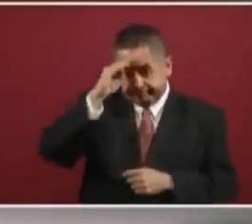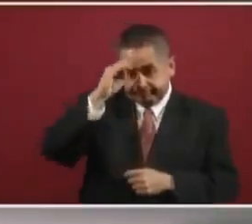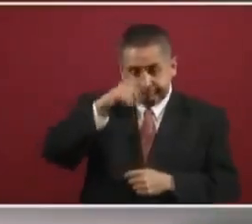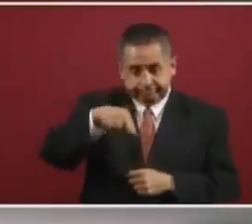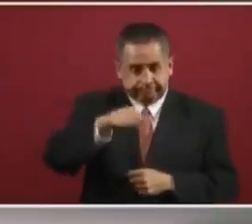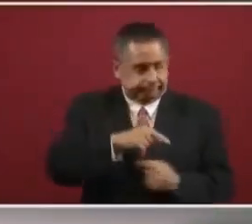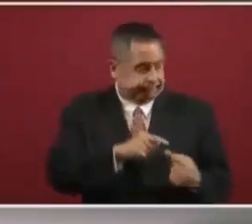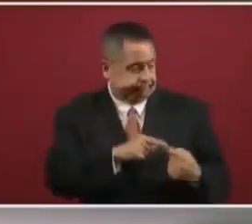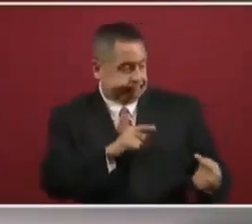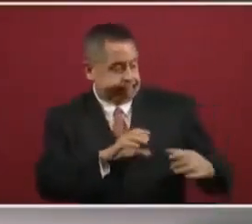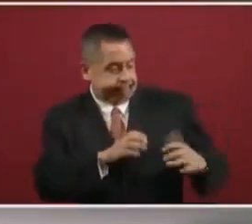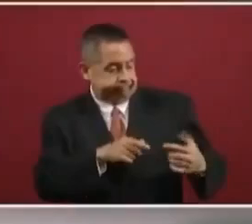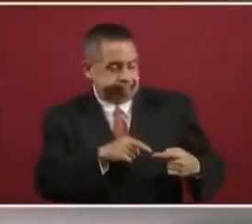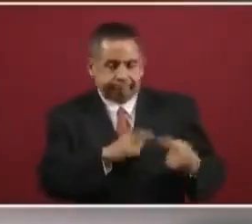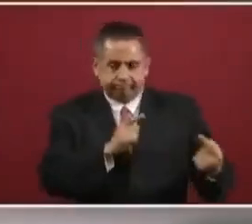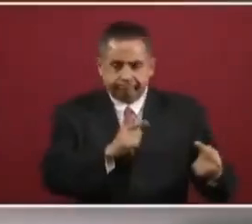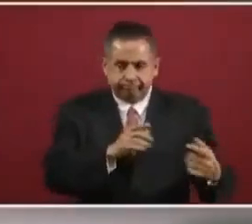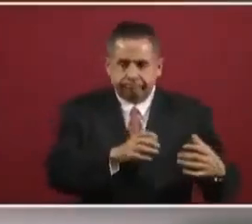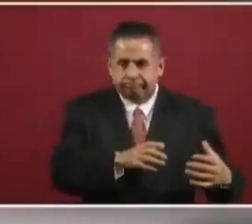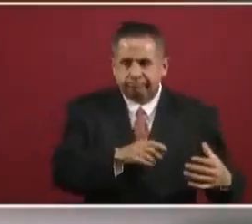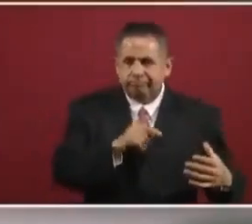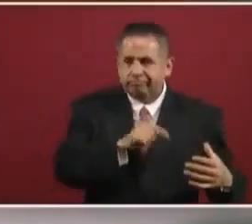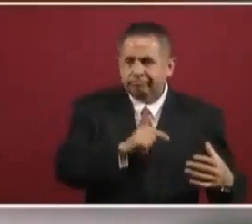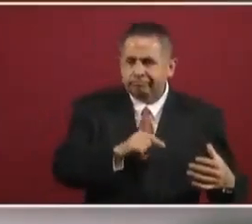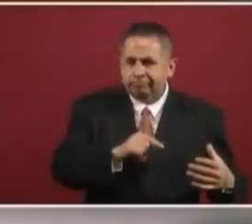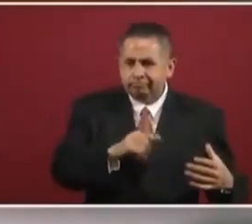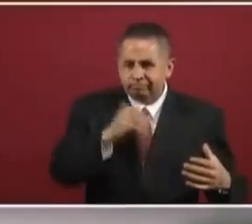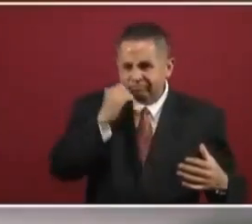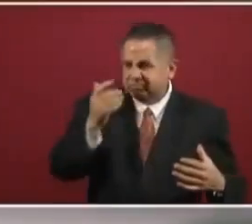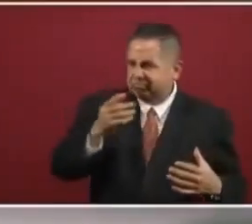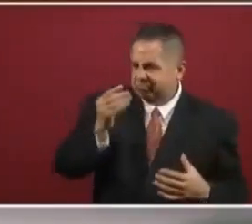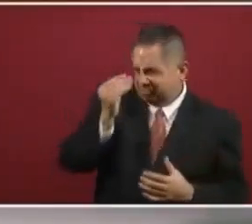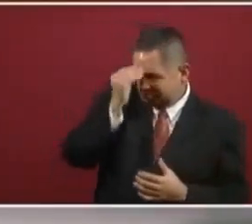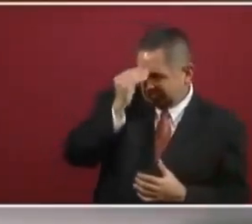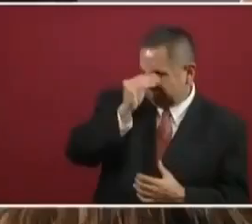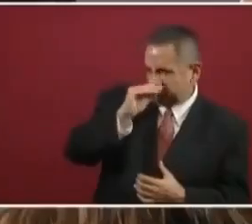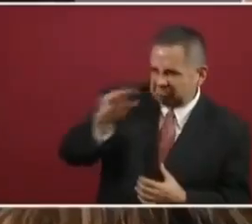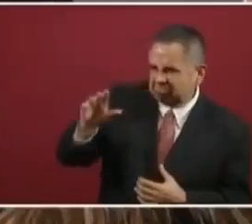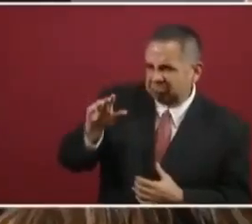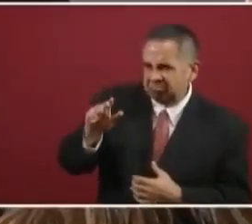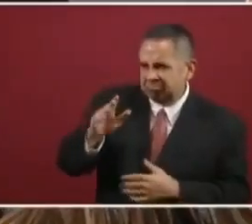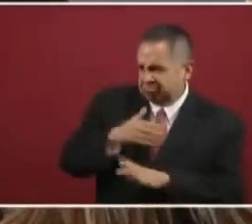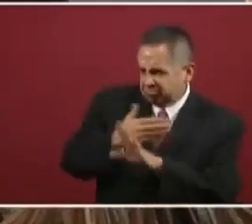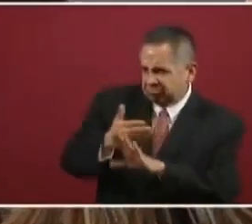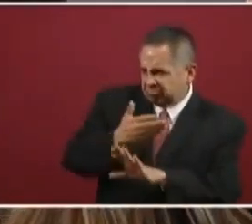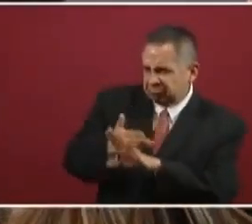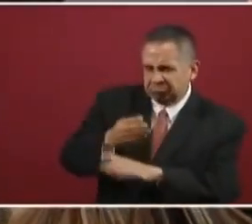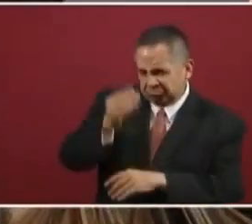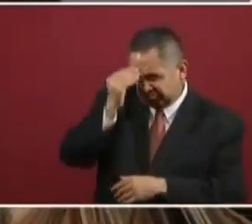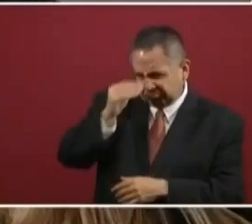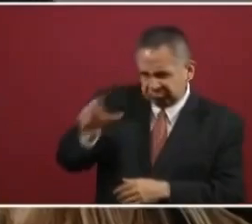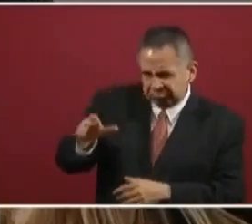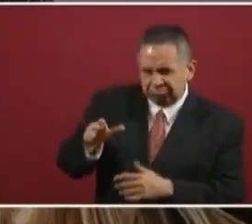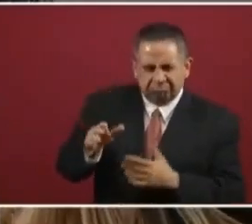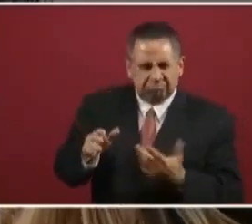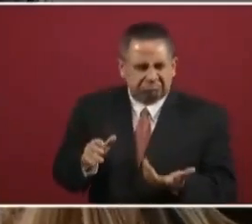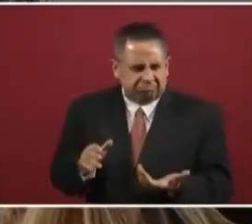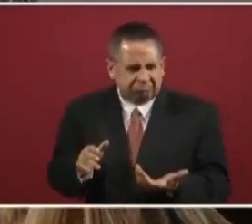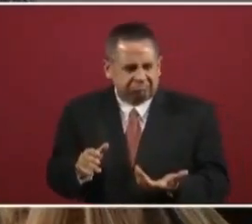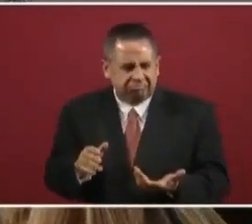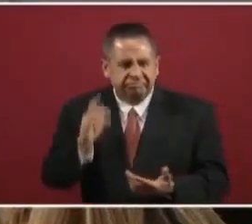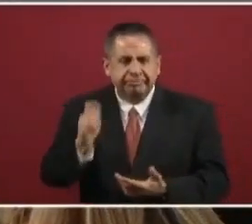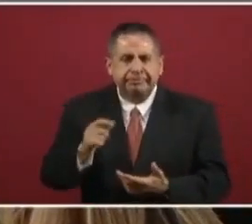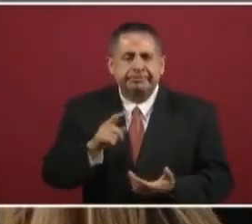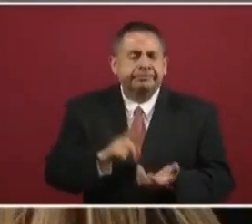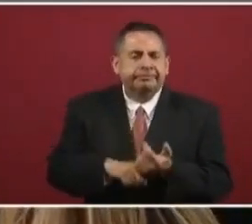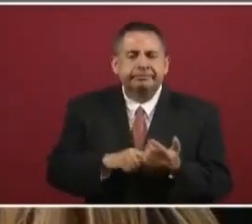adversarios dispénseme la palabra se la quieren hacer de jamón al mandar la señal de que